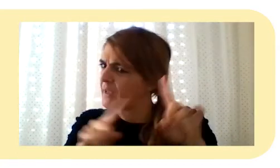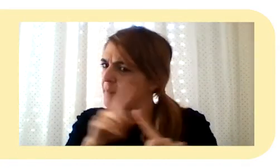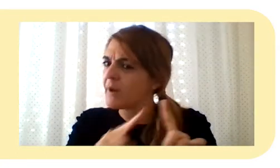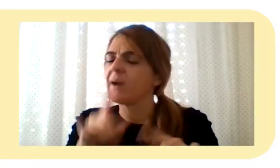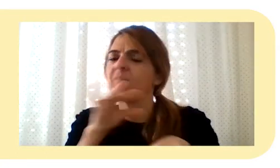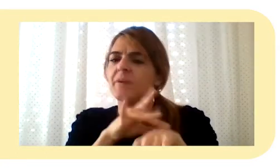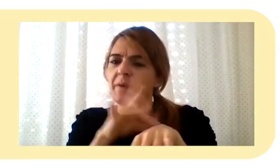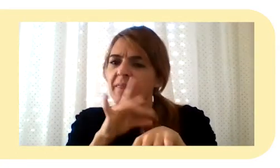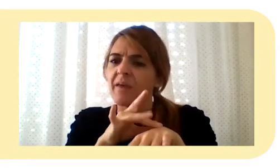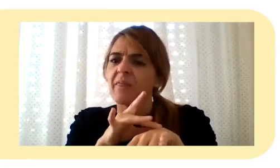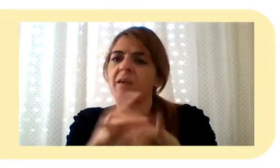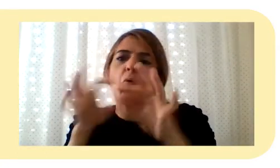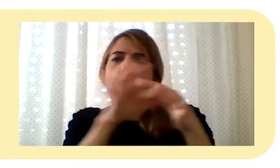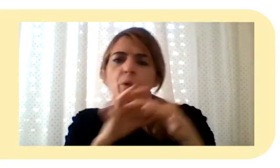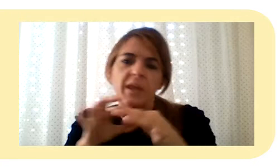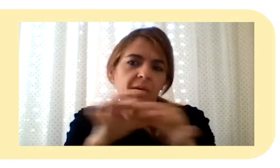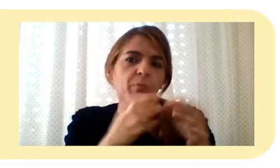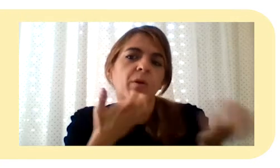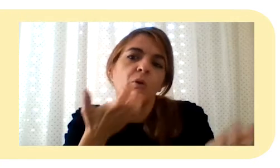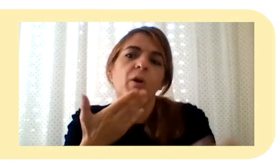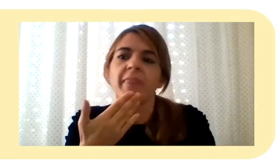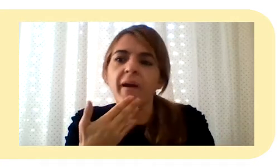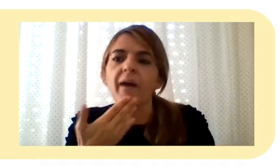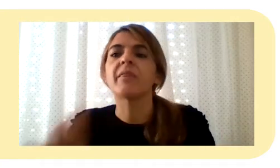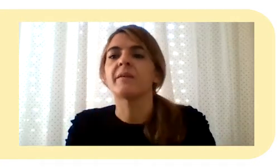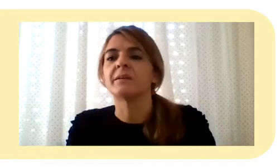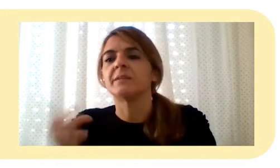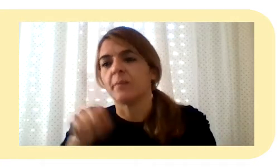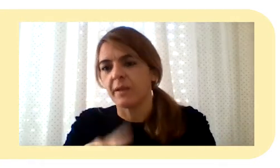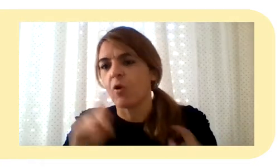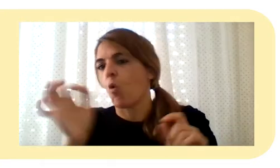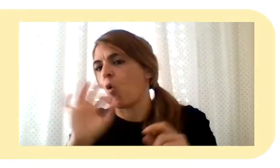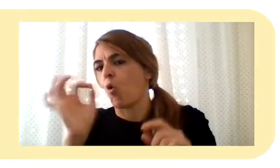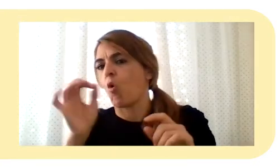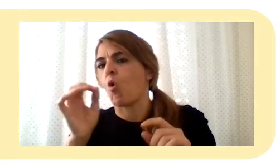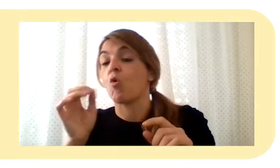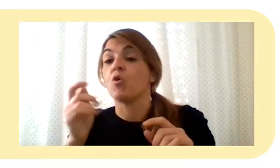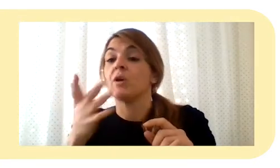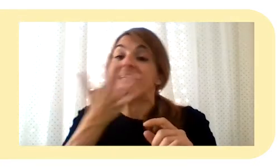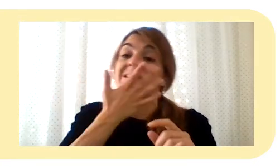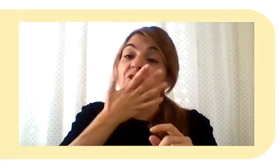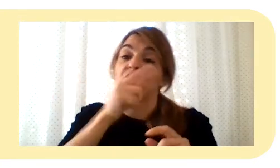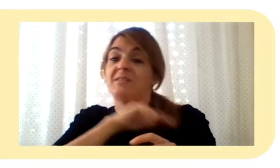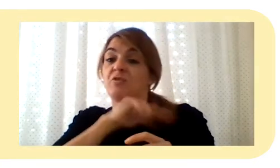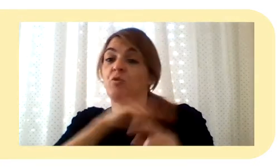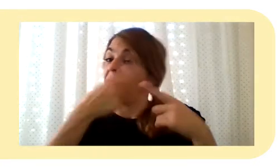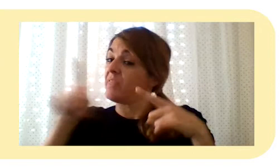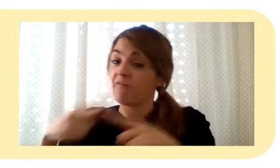enfermedades a lo mejor unidas, con edad, con una serie de signos y síntomas, no siempre igual,